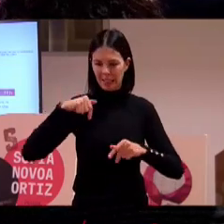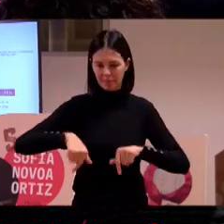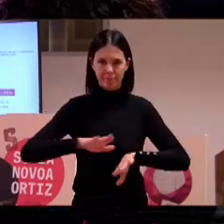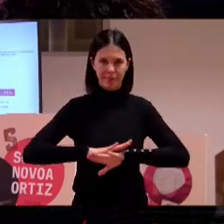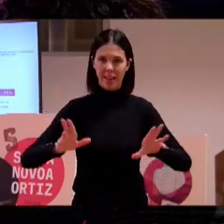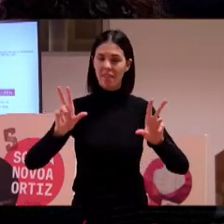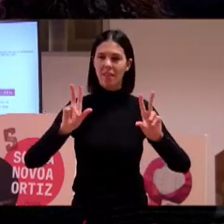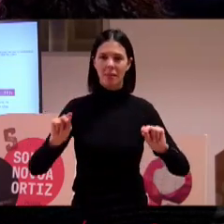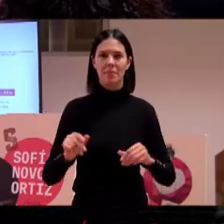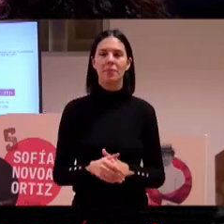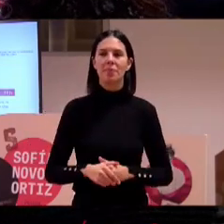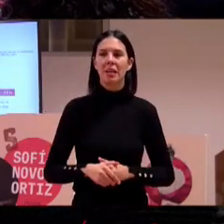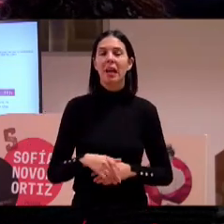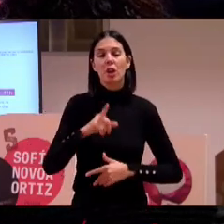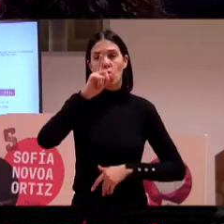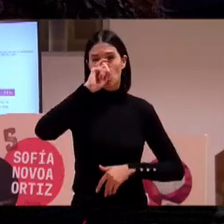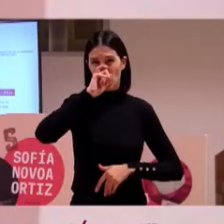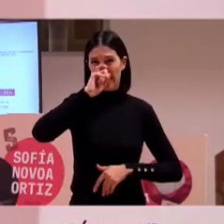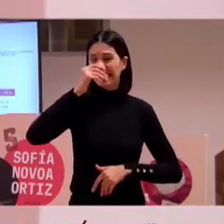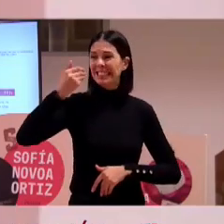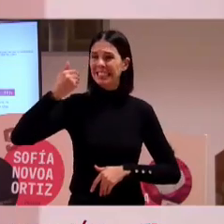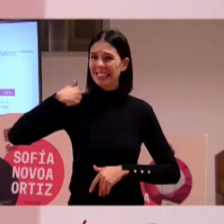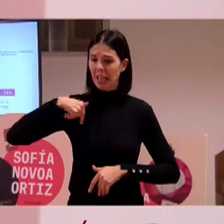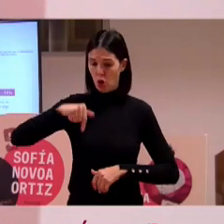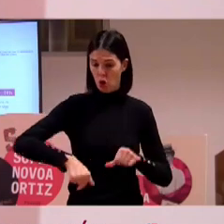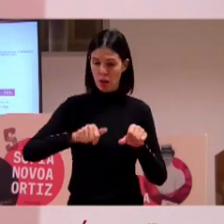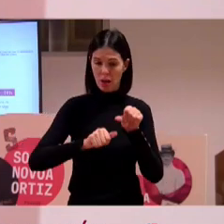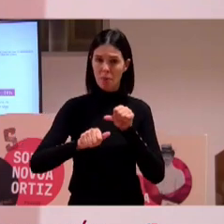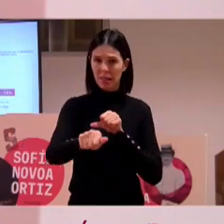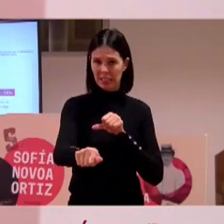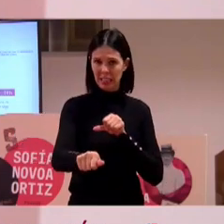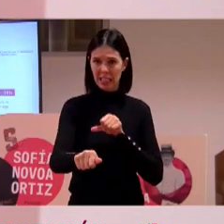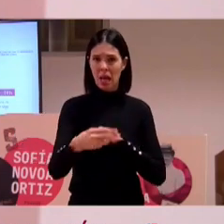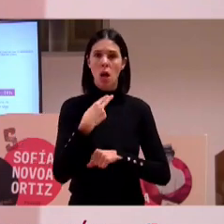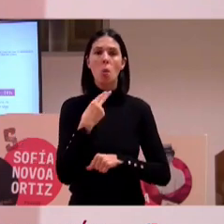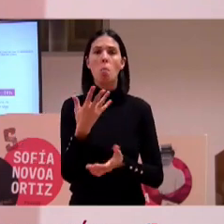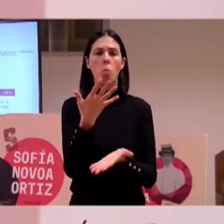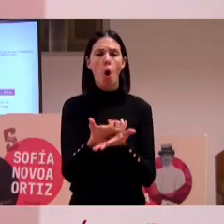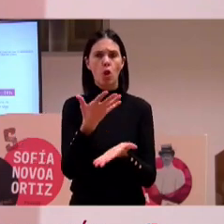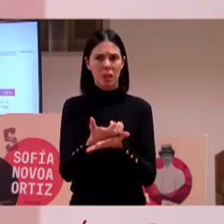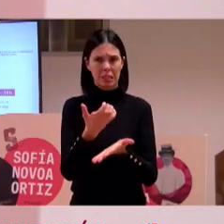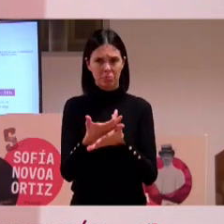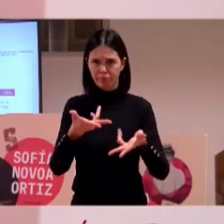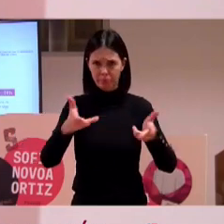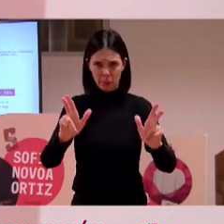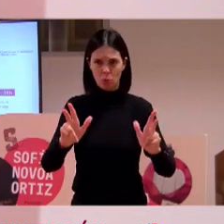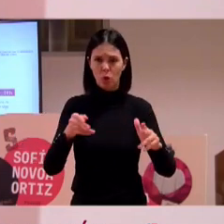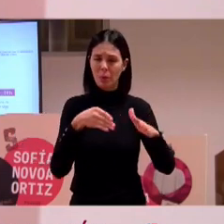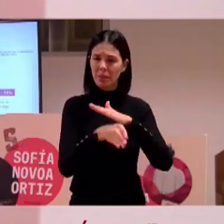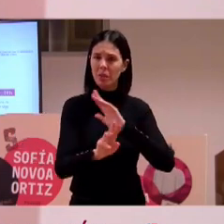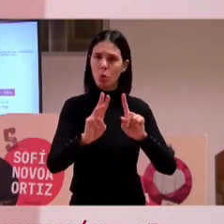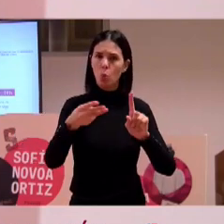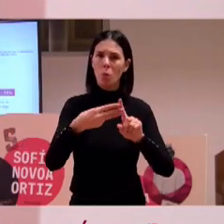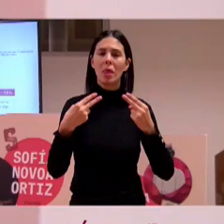faladoiro. Recordade que tedes xa desde hoxe o podcast disponible a través da web